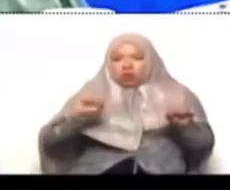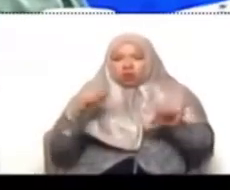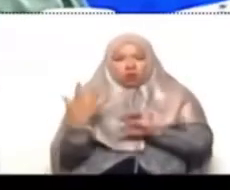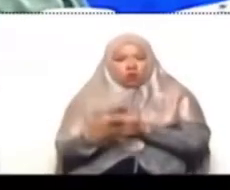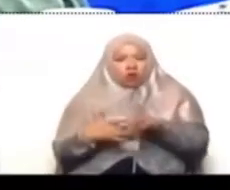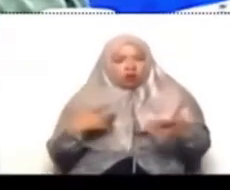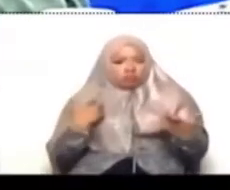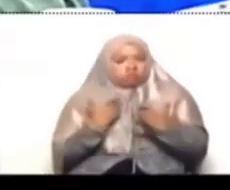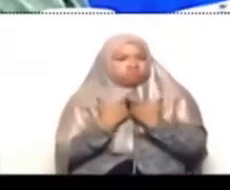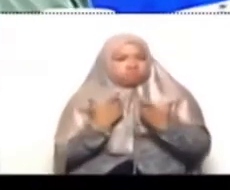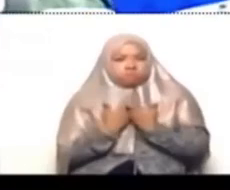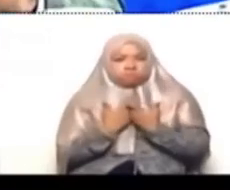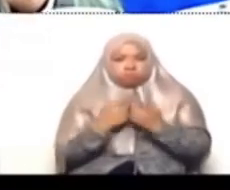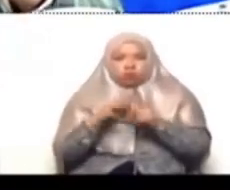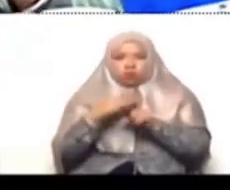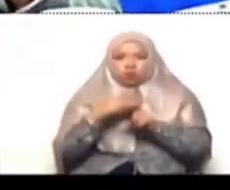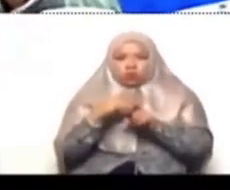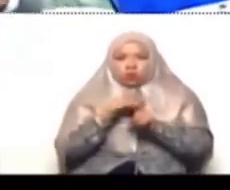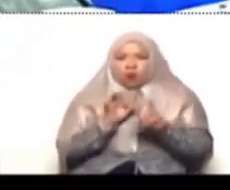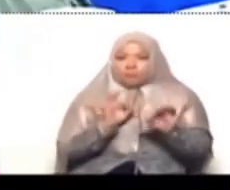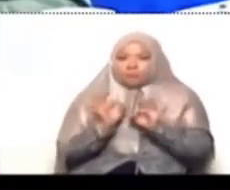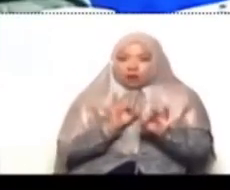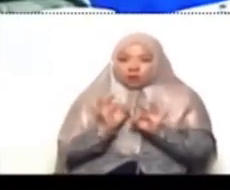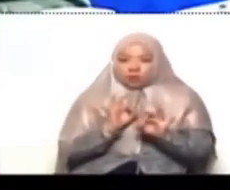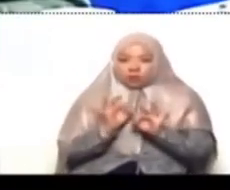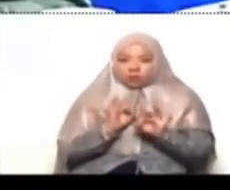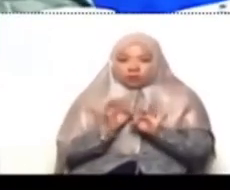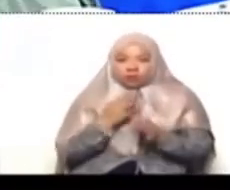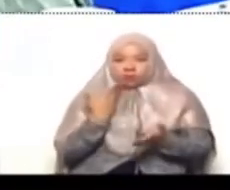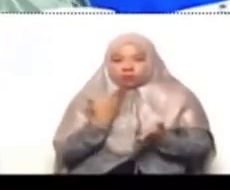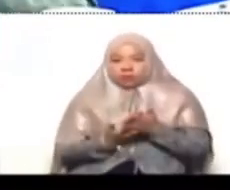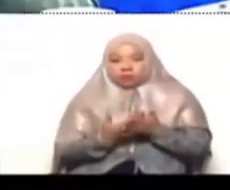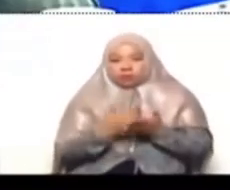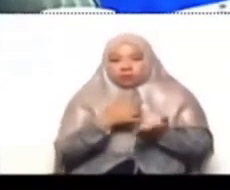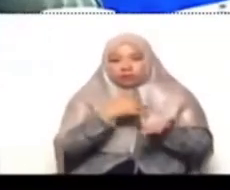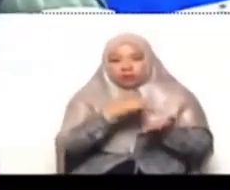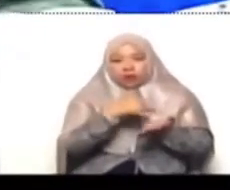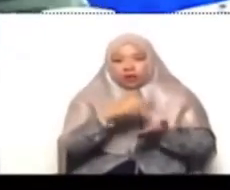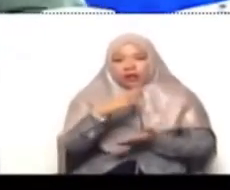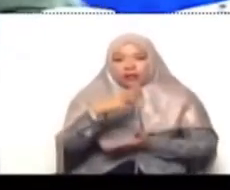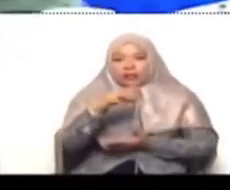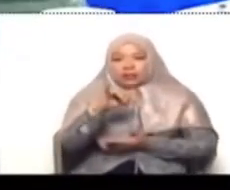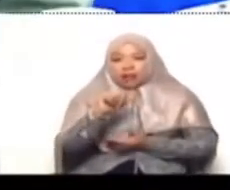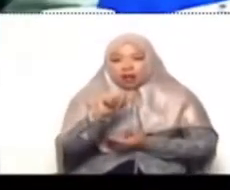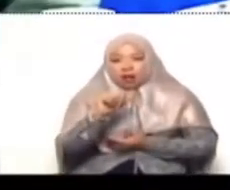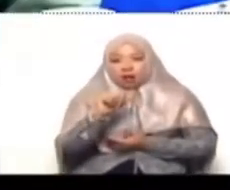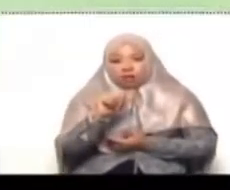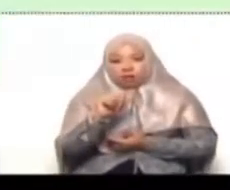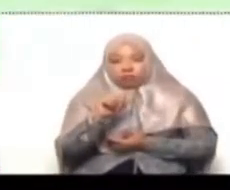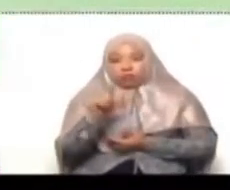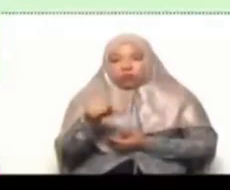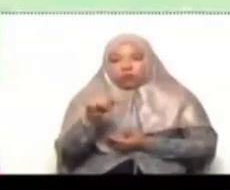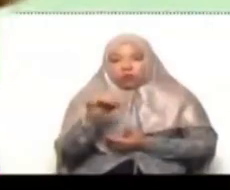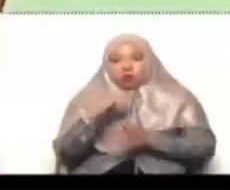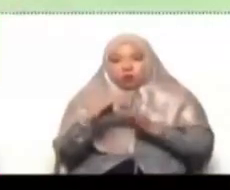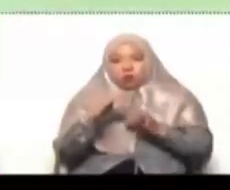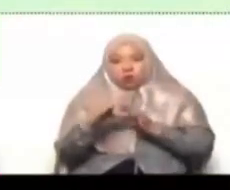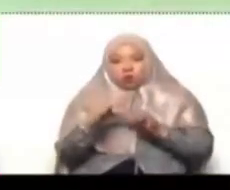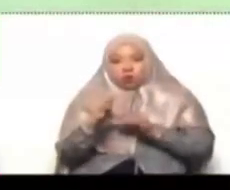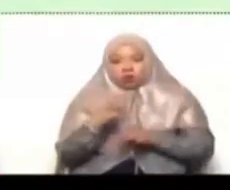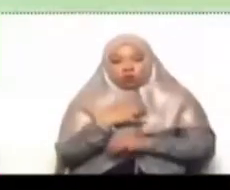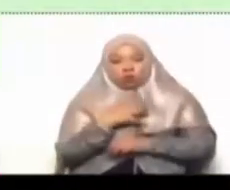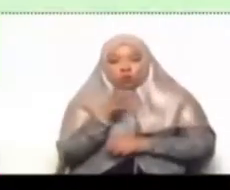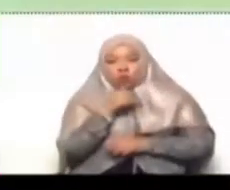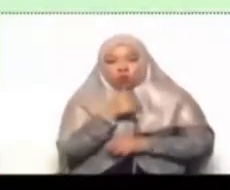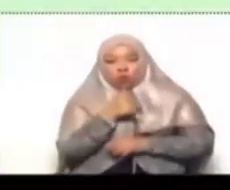la conmoción. Y todo preparado, Made in CIA. En ese momento se iba a leer un comunicado, como no ocurrió el